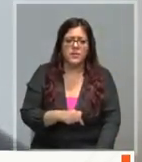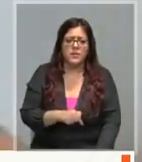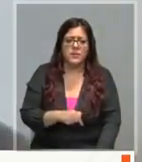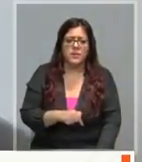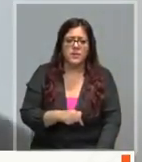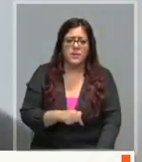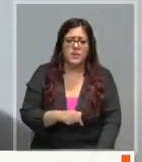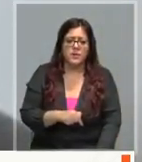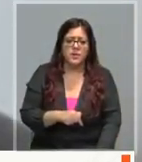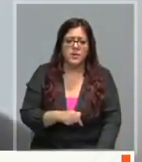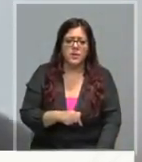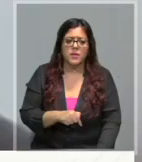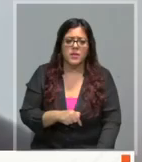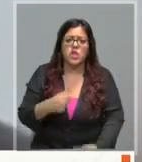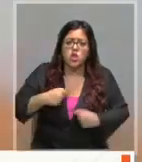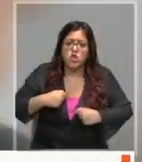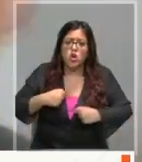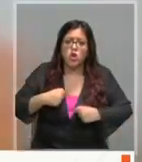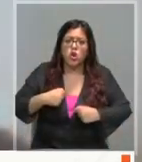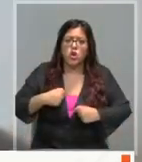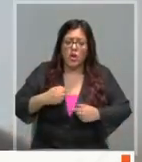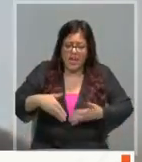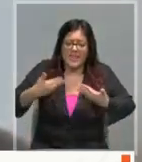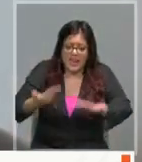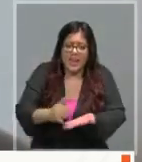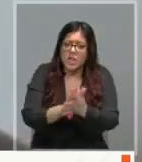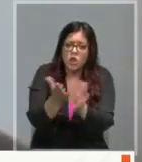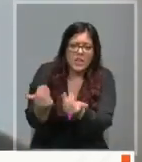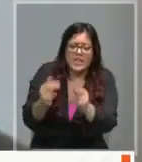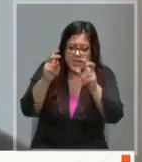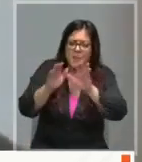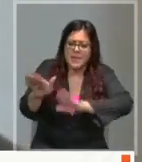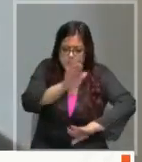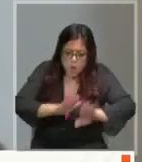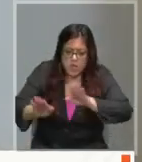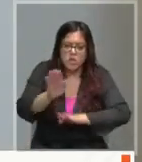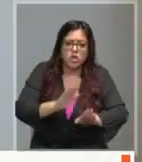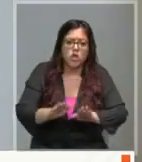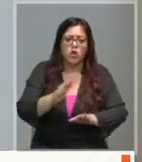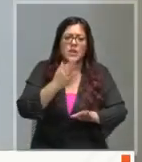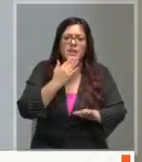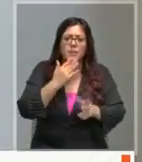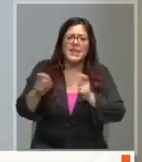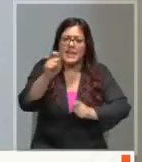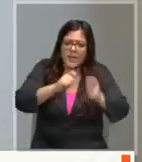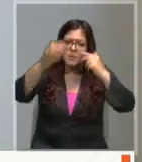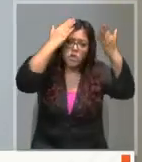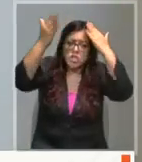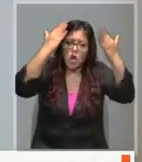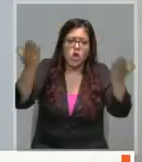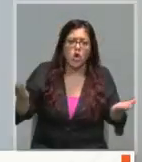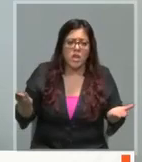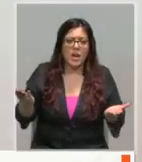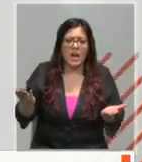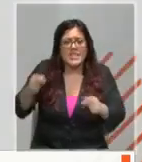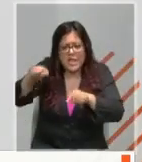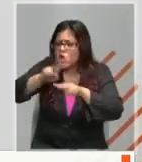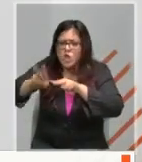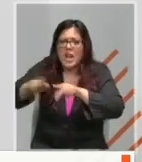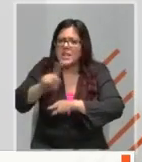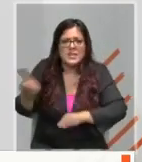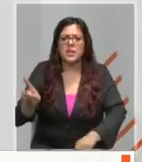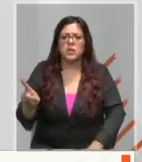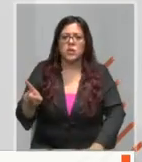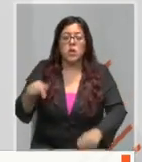toda la él necesita ahora, primero, de protección y segundo, tratamiento psicológico. No lo están haciendo.